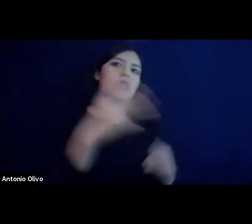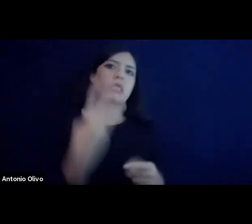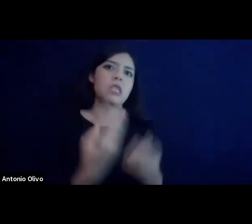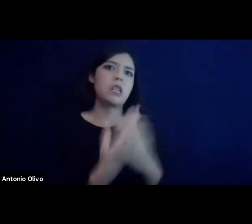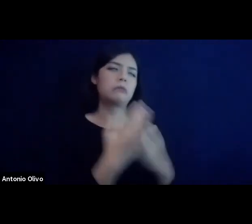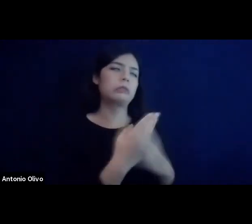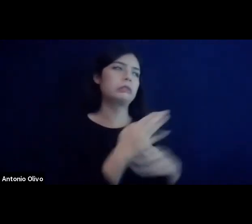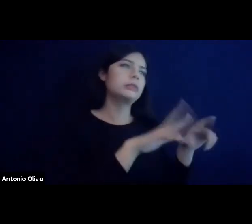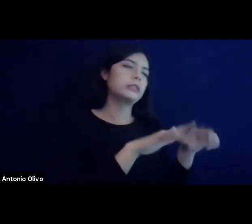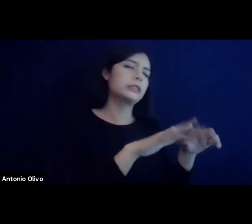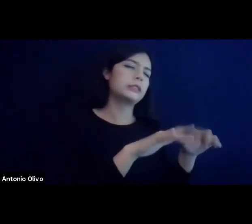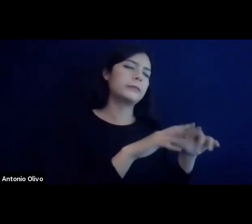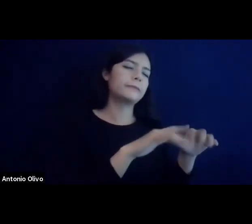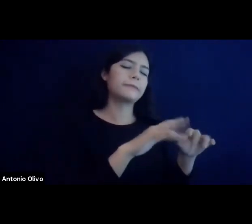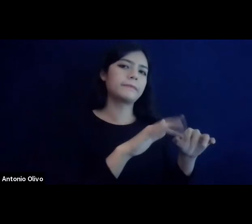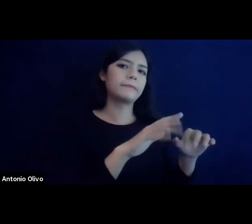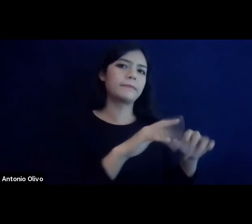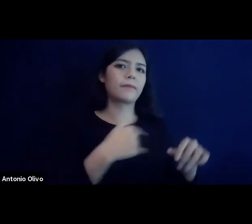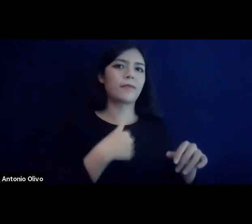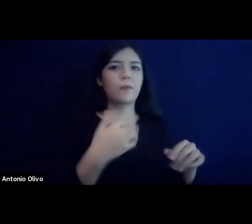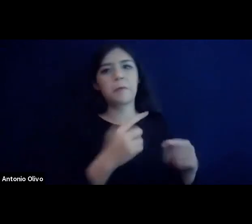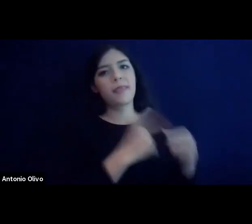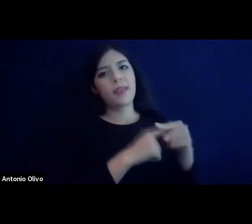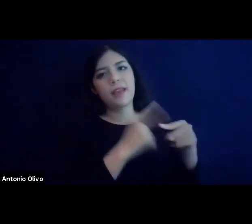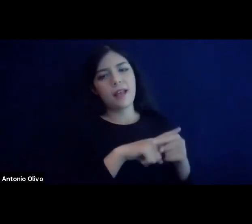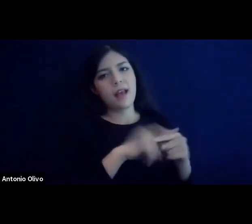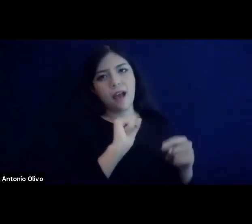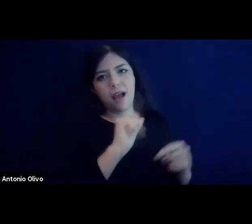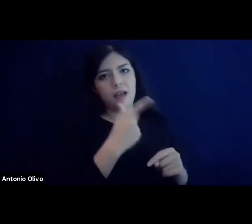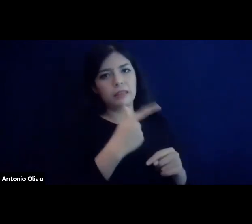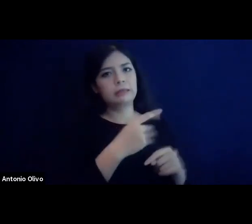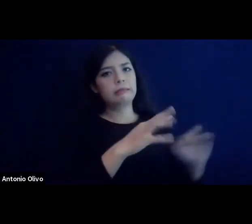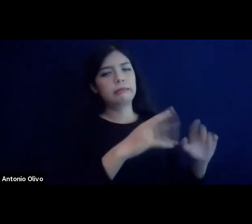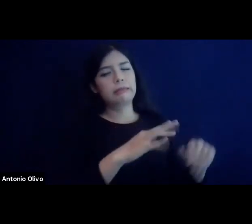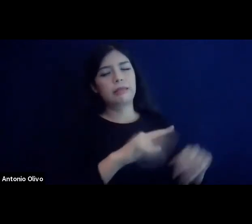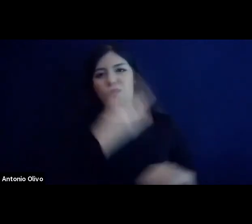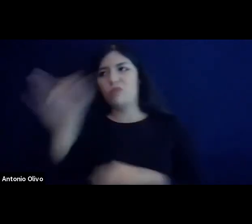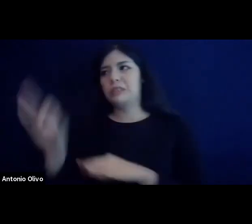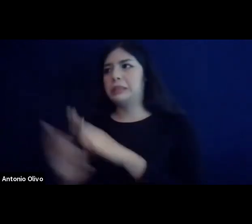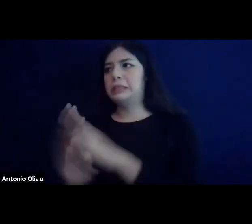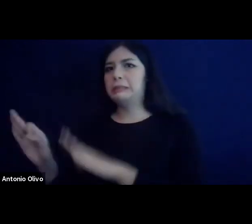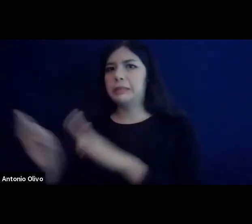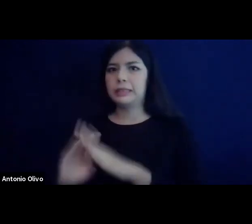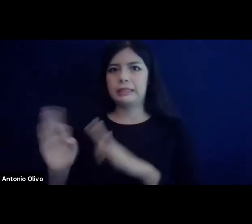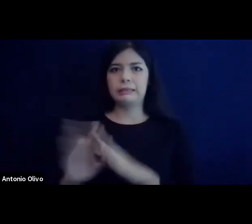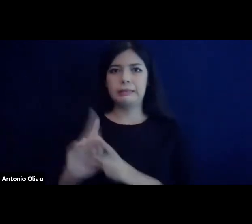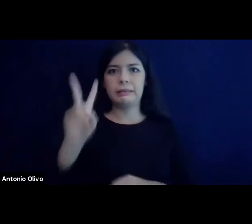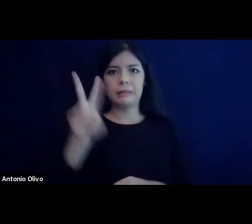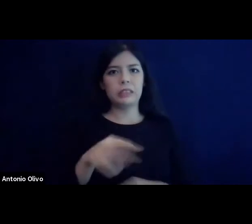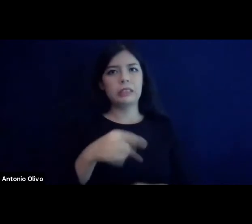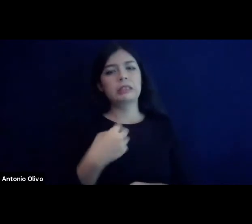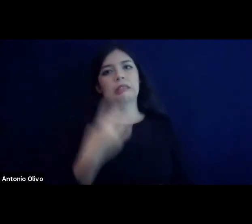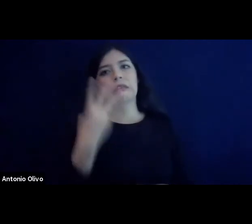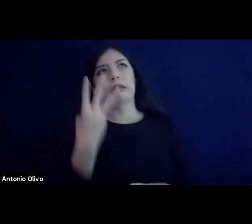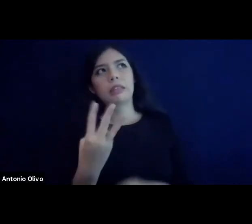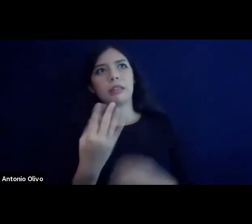vería cuando él pudiera o quisiera hacerlo, ¿verdad? No molestaba a nadie,